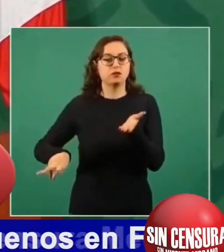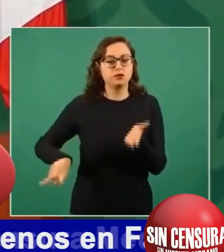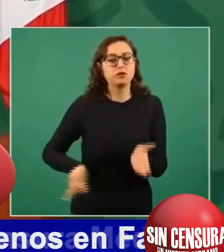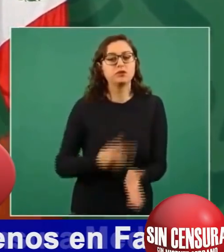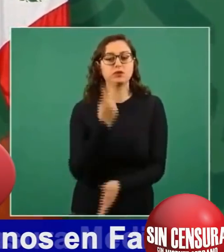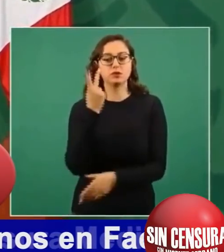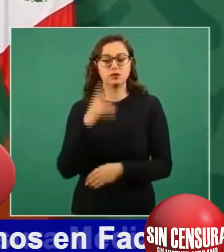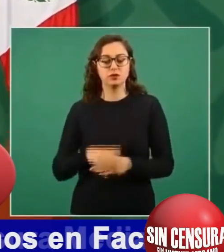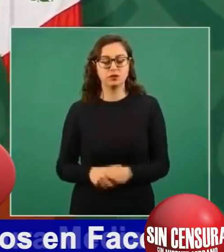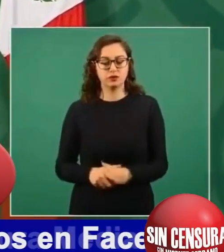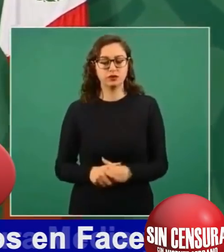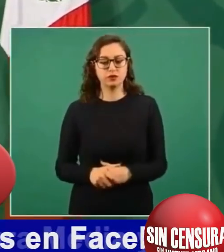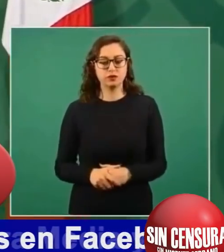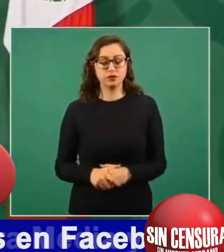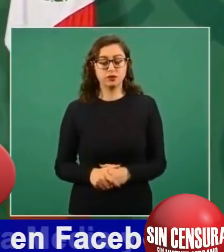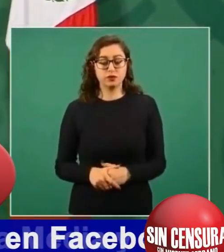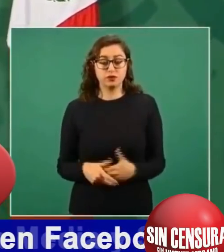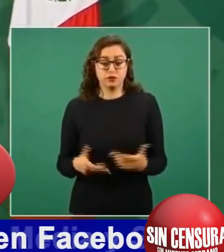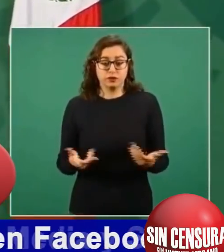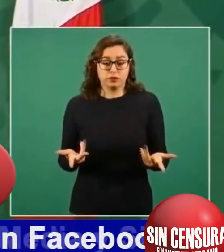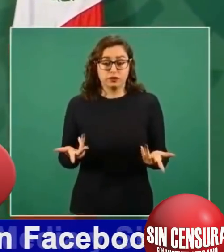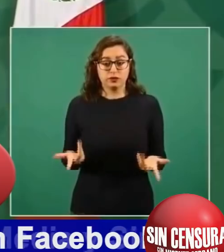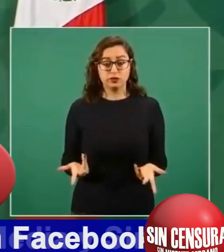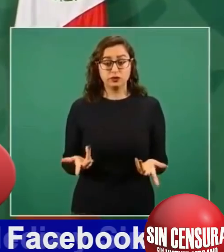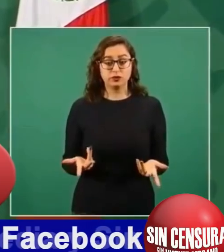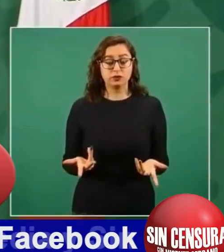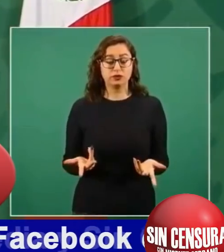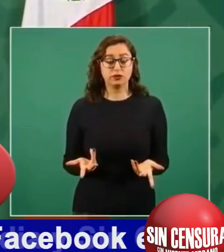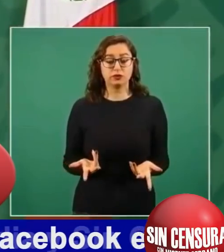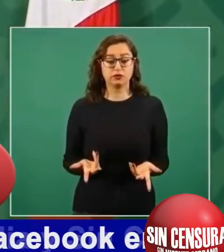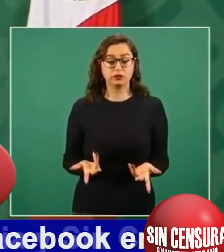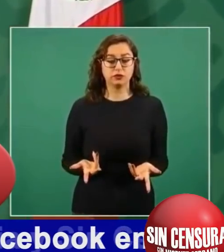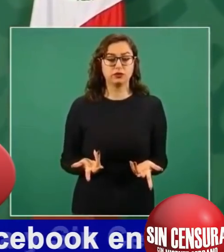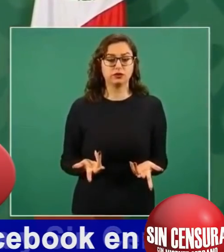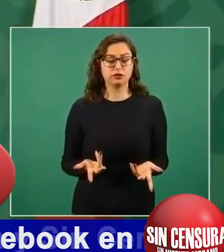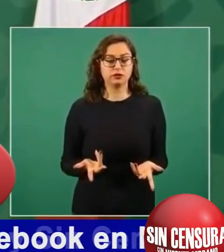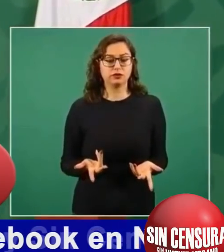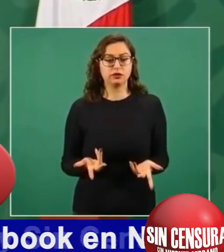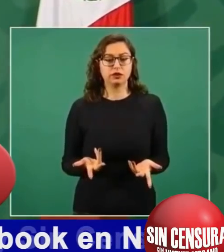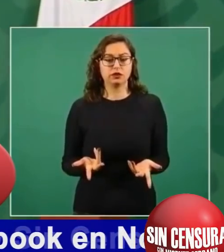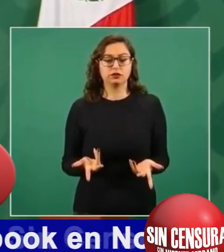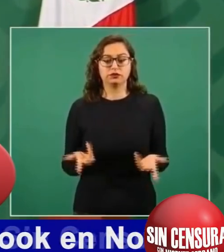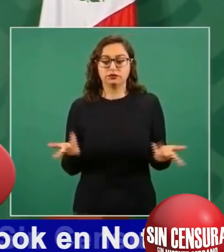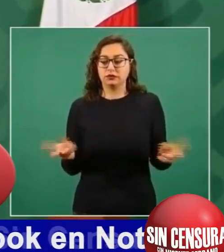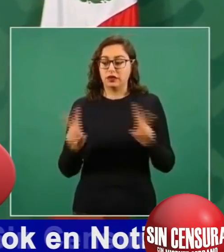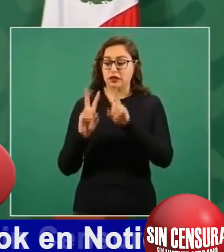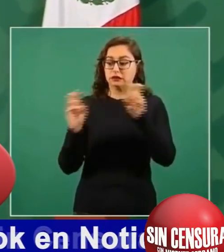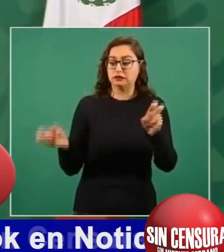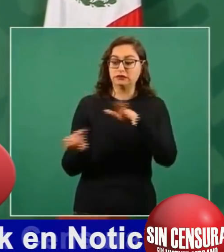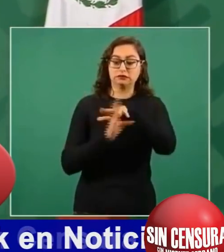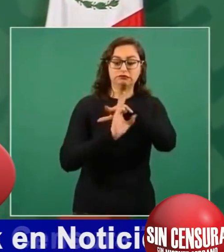Entonces, ¿qué tenemos que hacer para enfrentar el fenómeno migratorio?